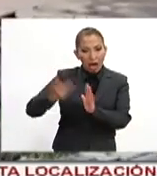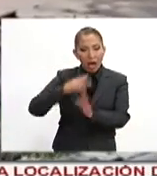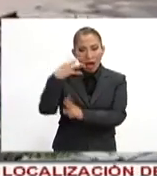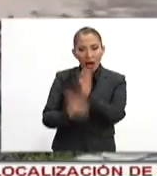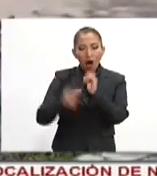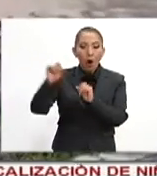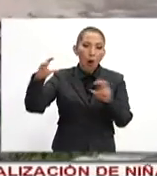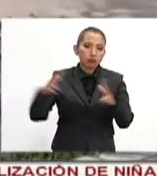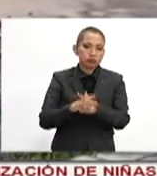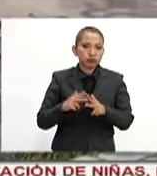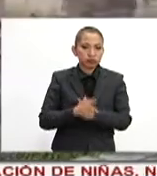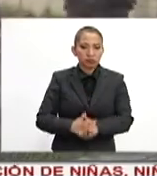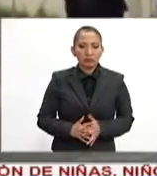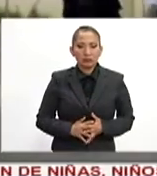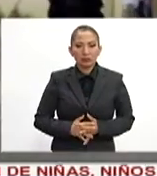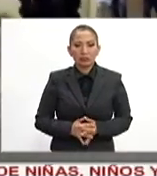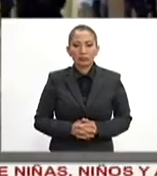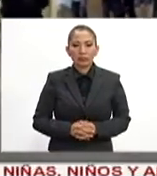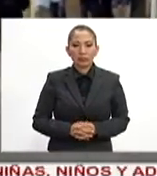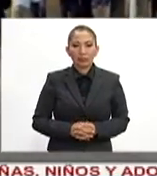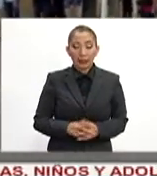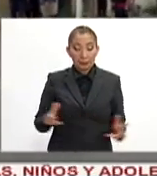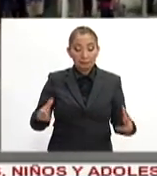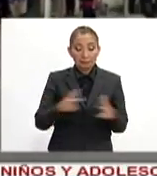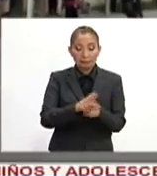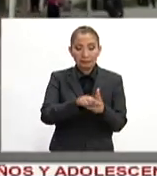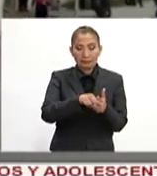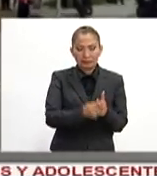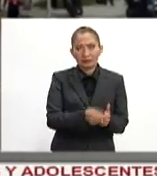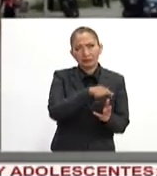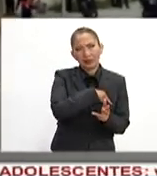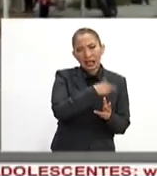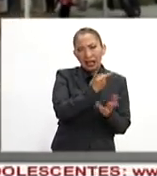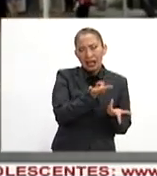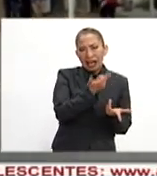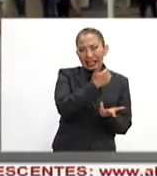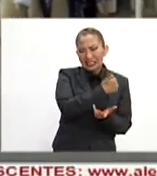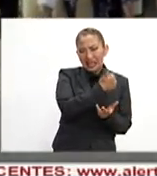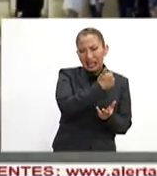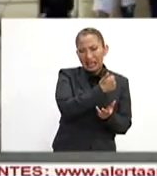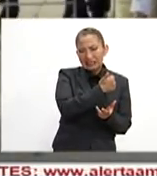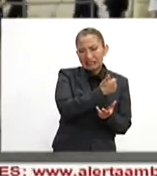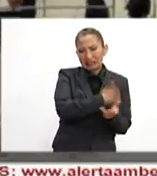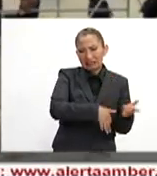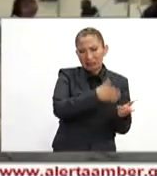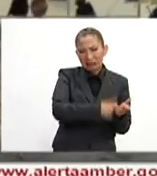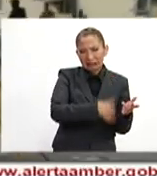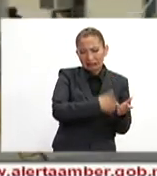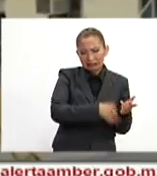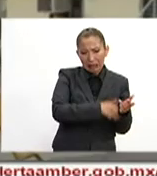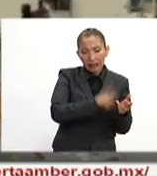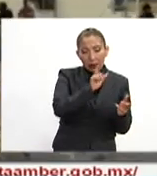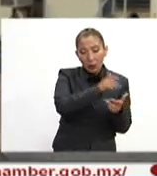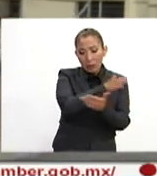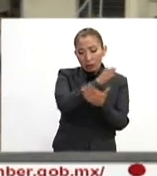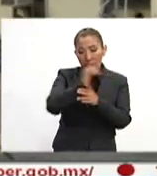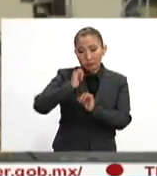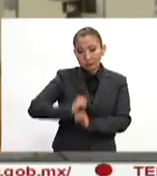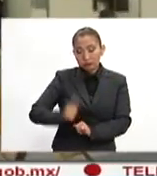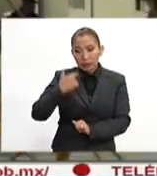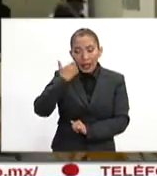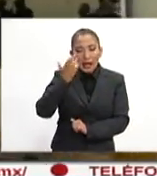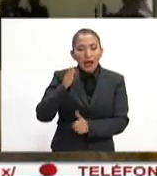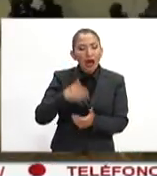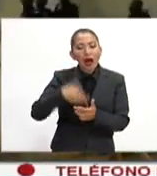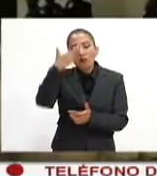fugas y enfrentamientos. La confrontación comenzó poco después de las 16 horas de este martes, luego de que las autoridades